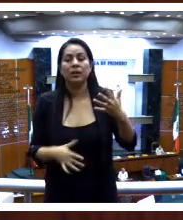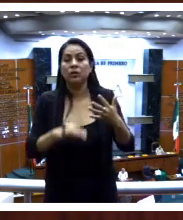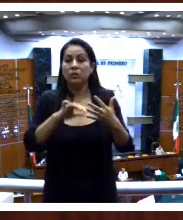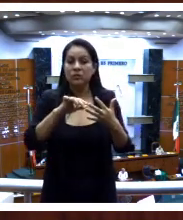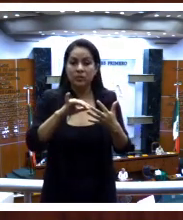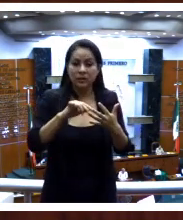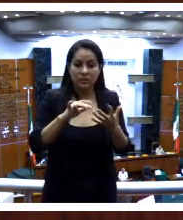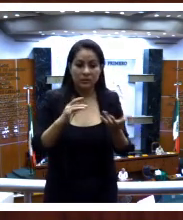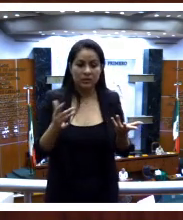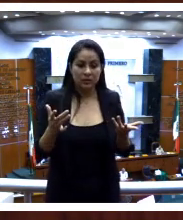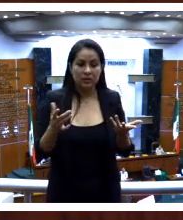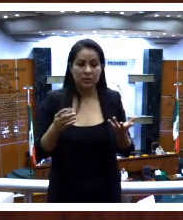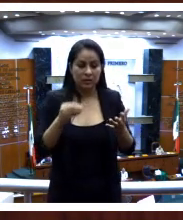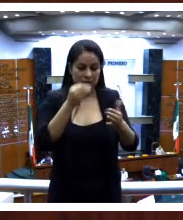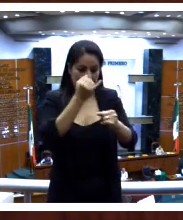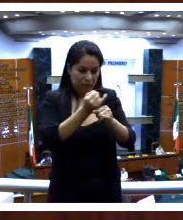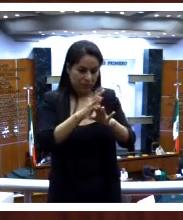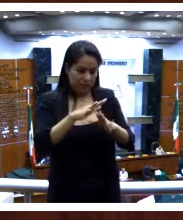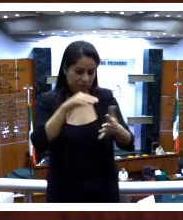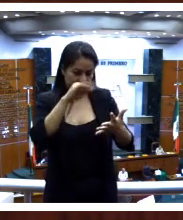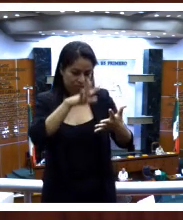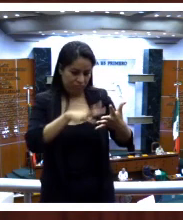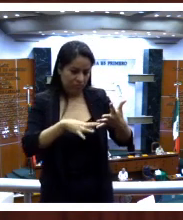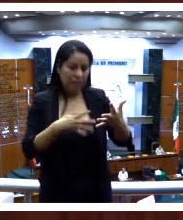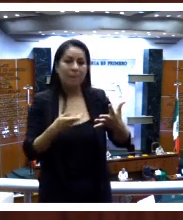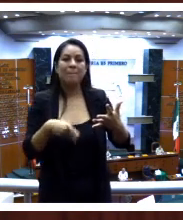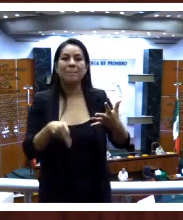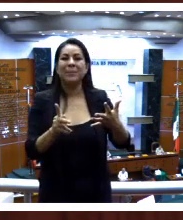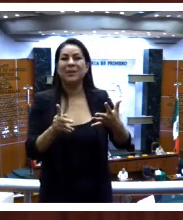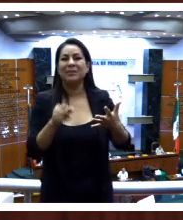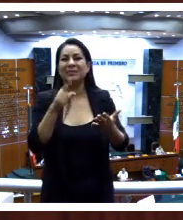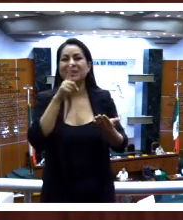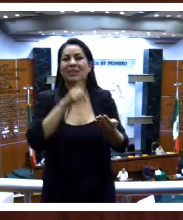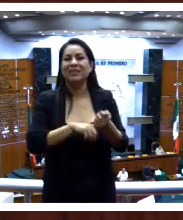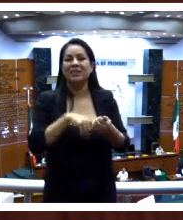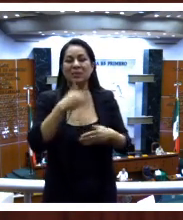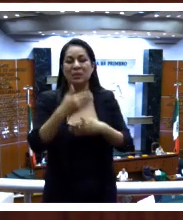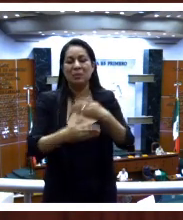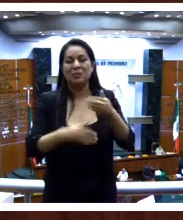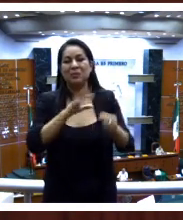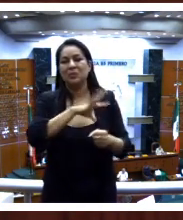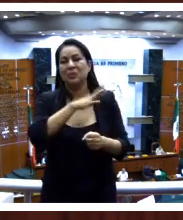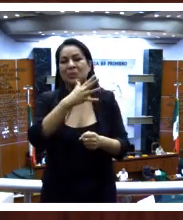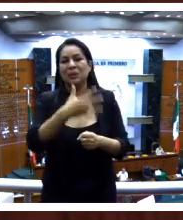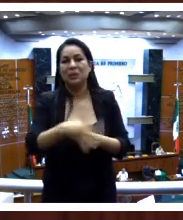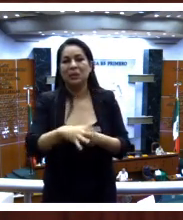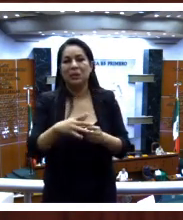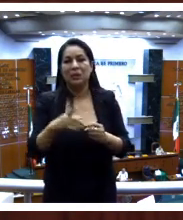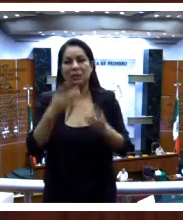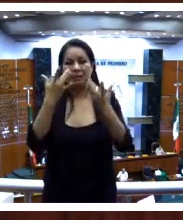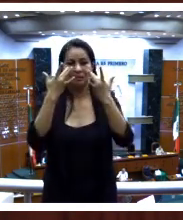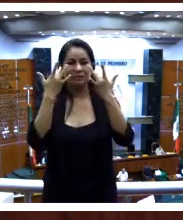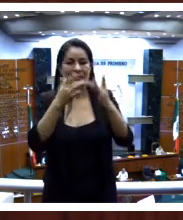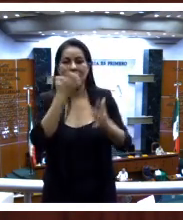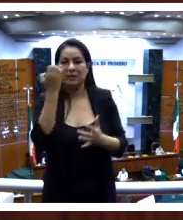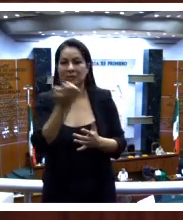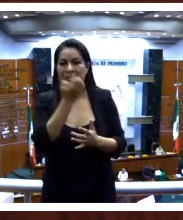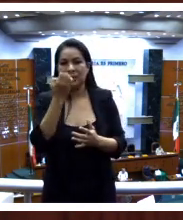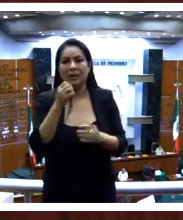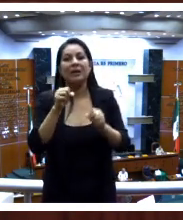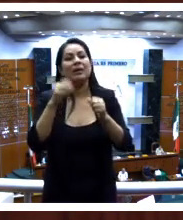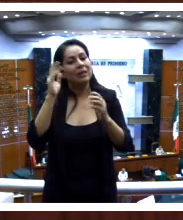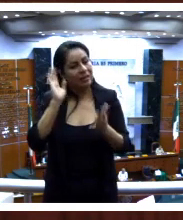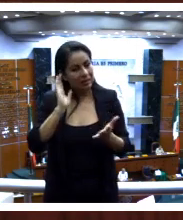hay estos datos, pero forma parte del proceso general de deserción escolar que se da en el